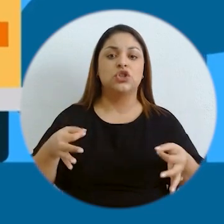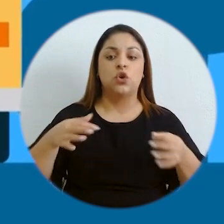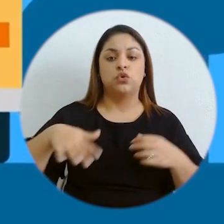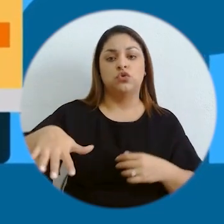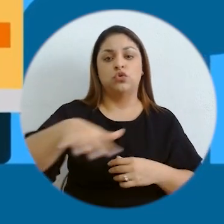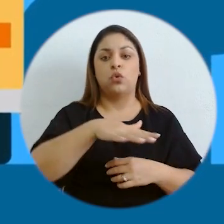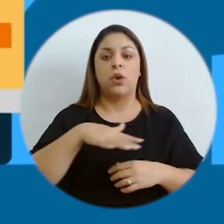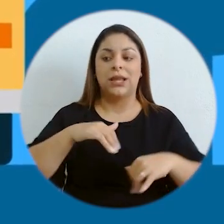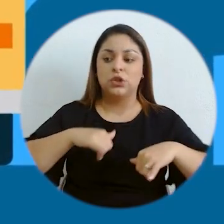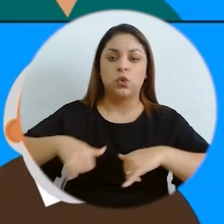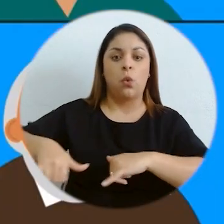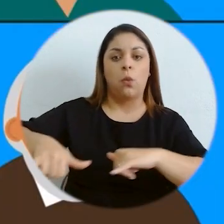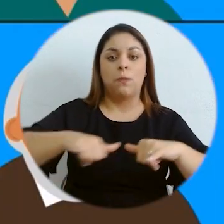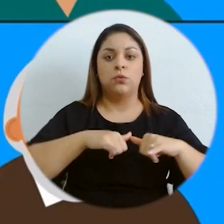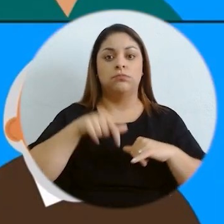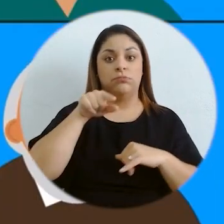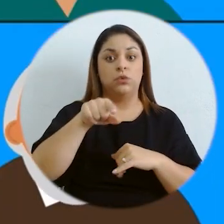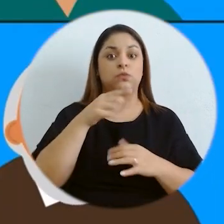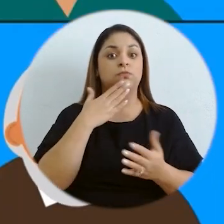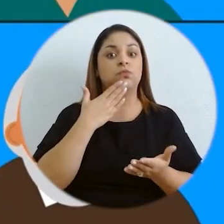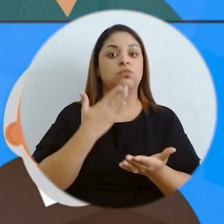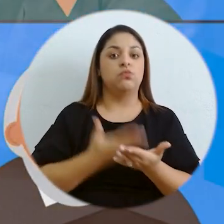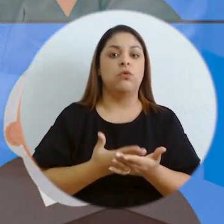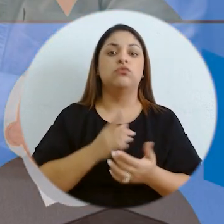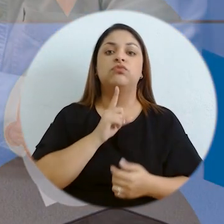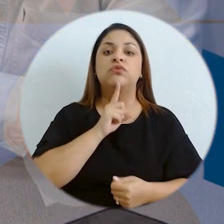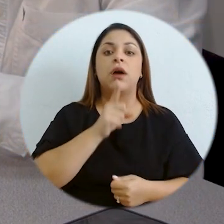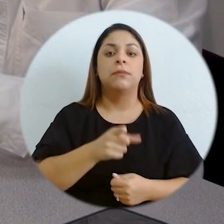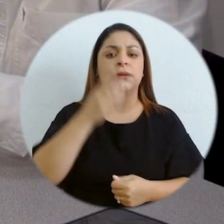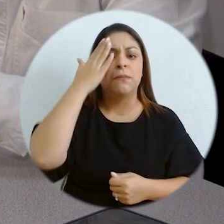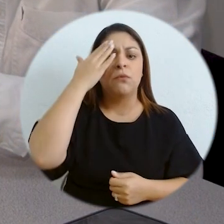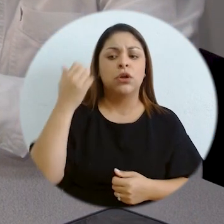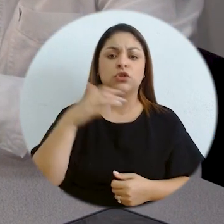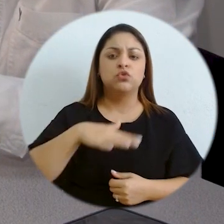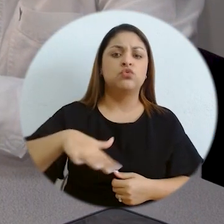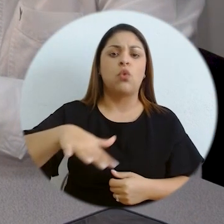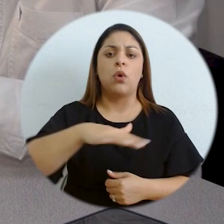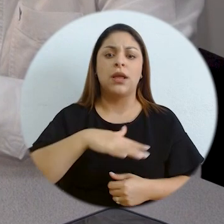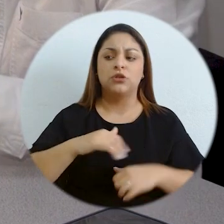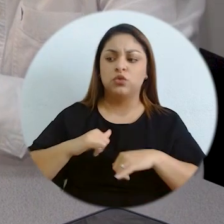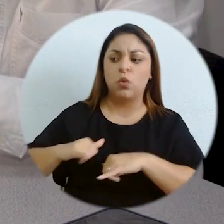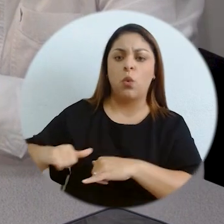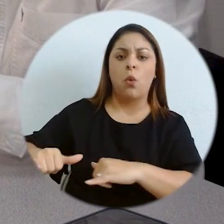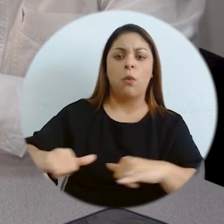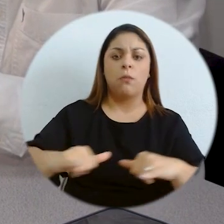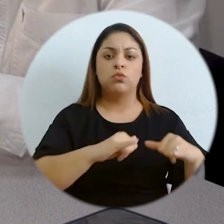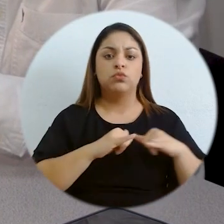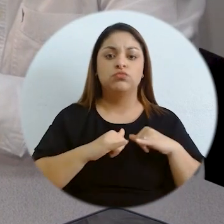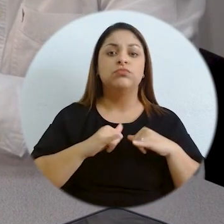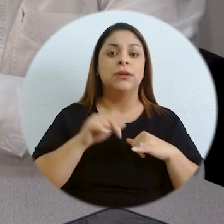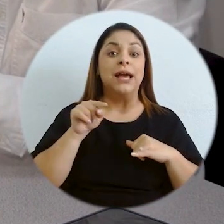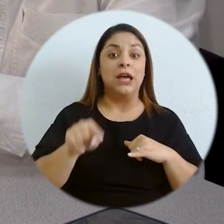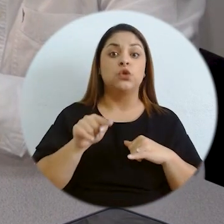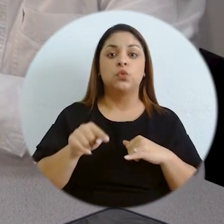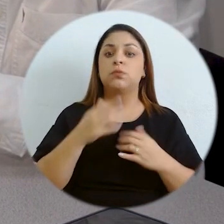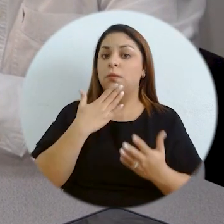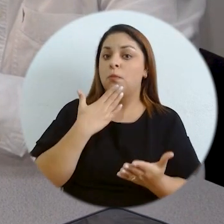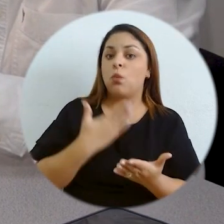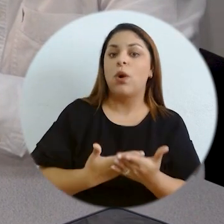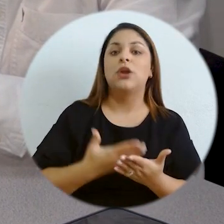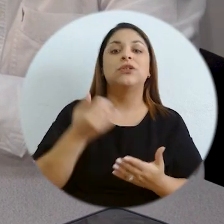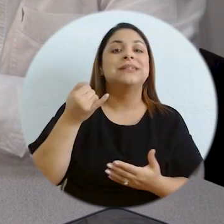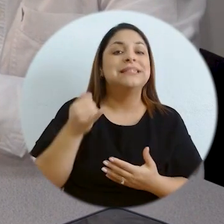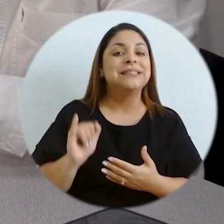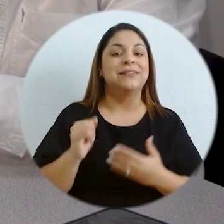las zonas comunes. Esto ha pasado mucho y es muy útil realmente porque sabemos que las zonas comunes en realidad son